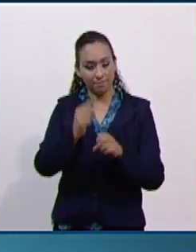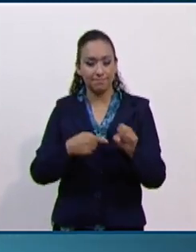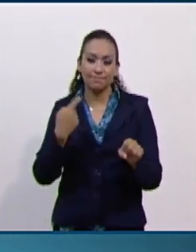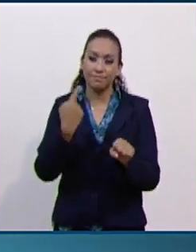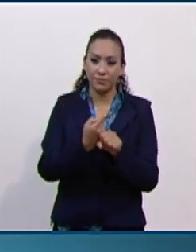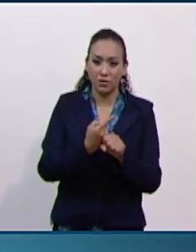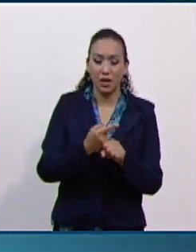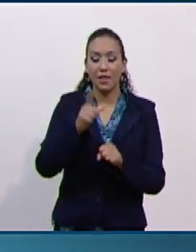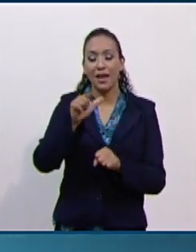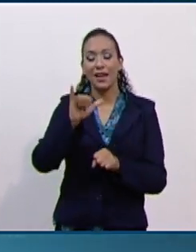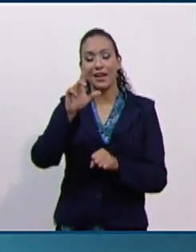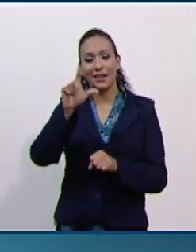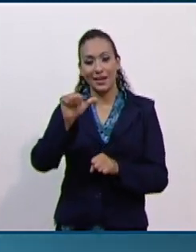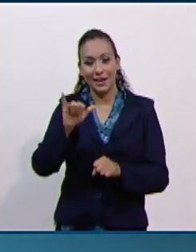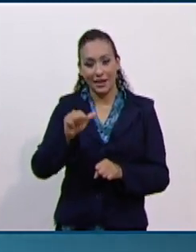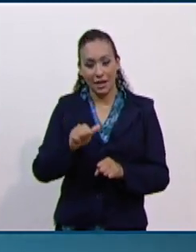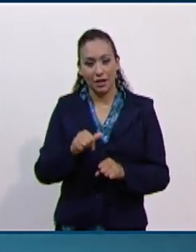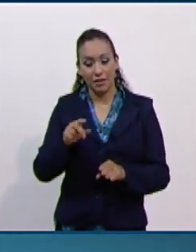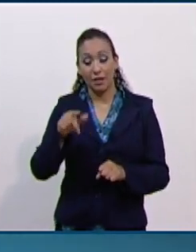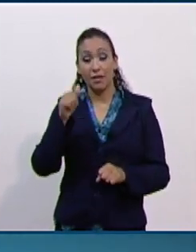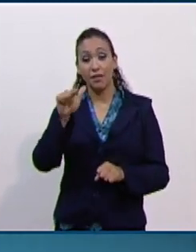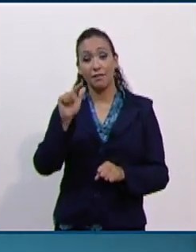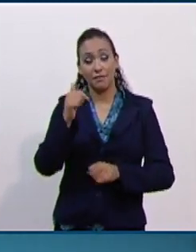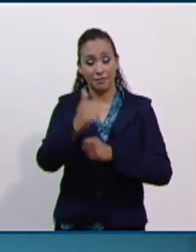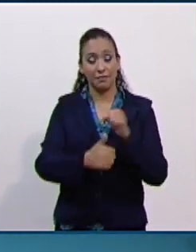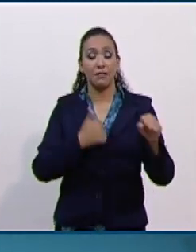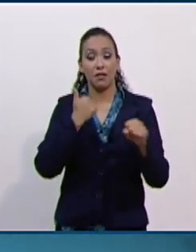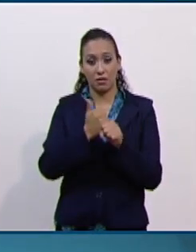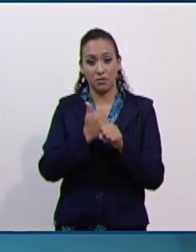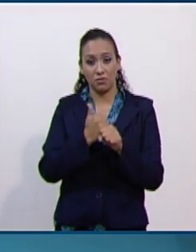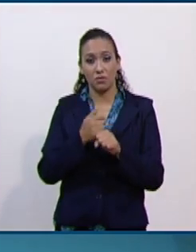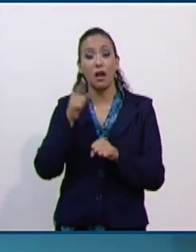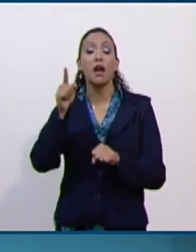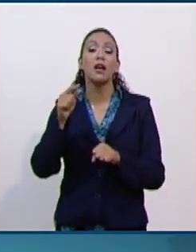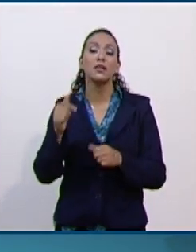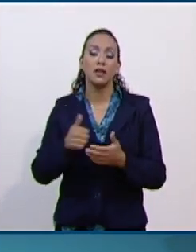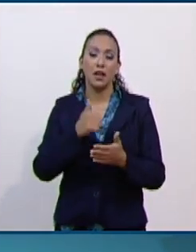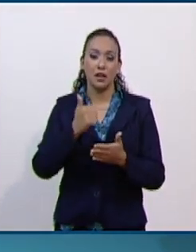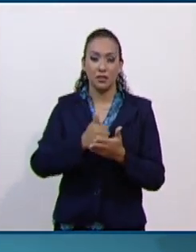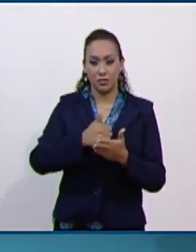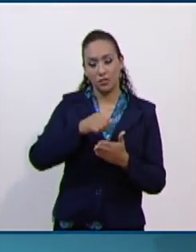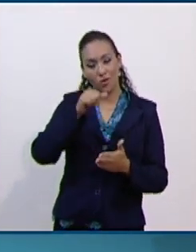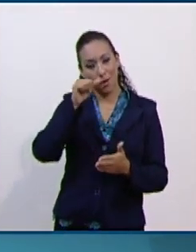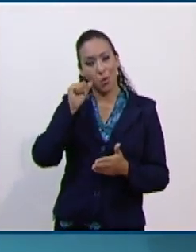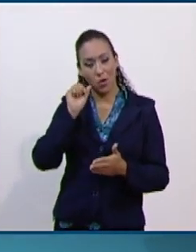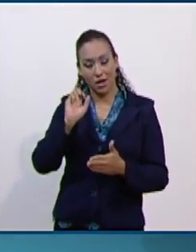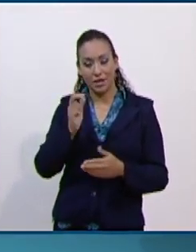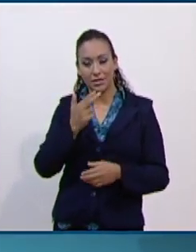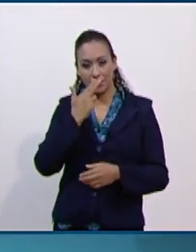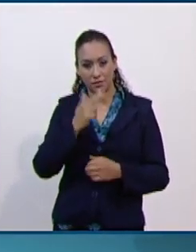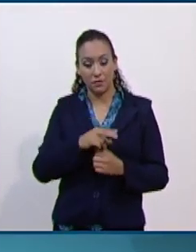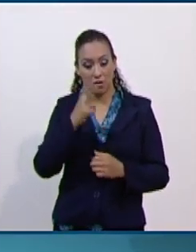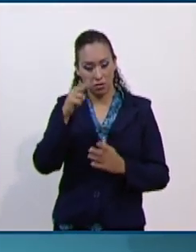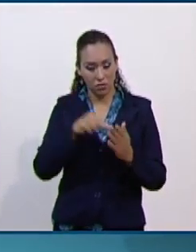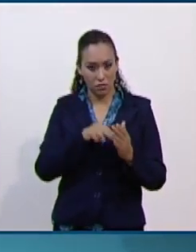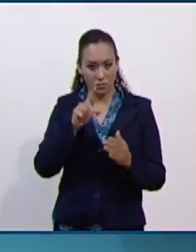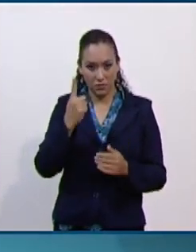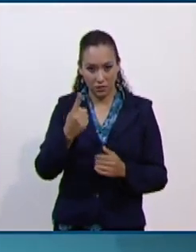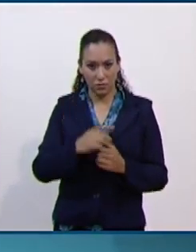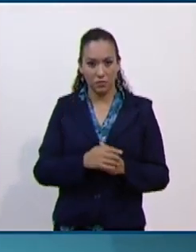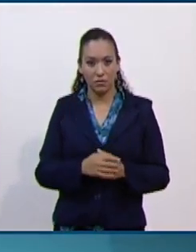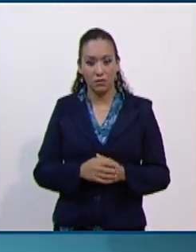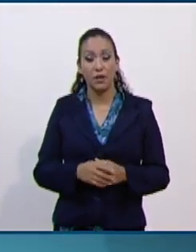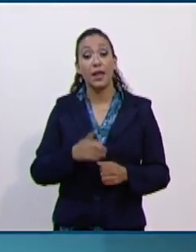muerte de Lilia Alejandra N., de 17 años, ocurrida en Ciudad Juárez, Chihuahua, en 2001, así como por la falta de